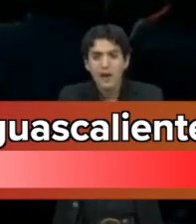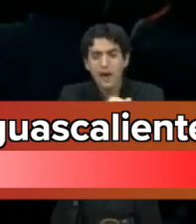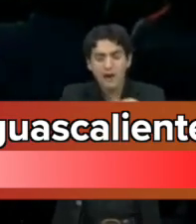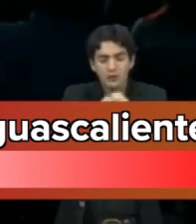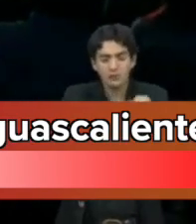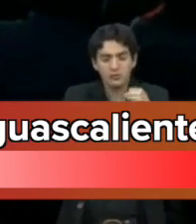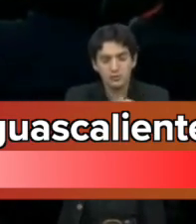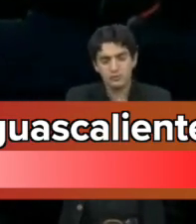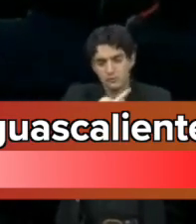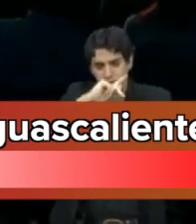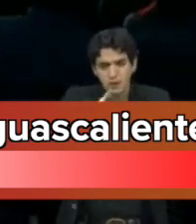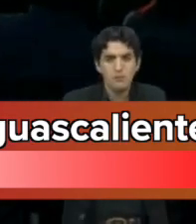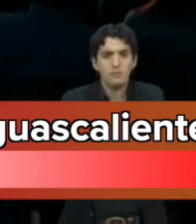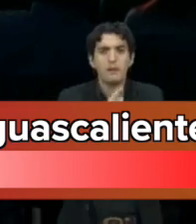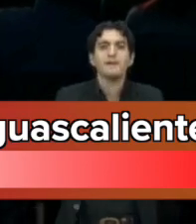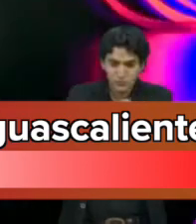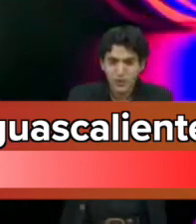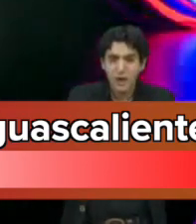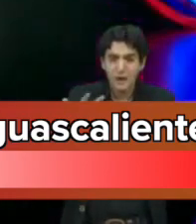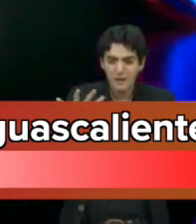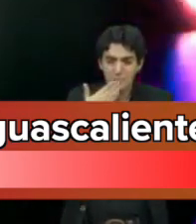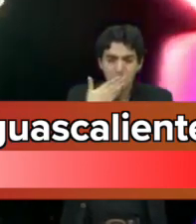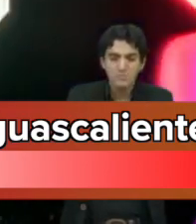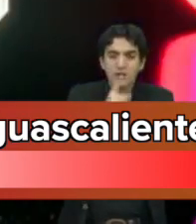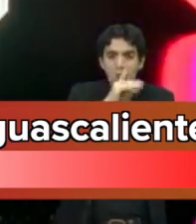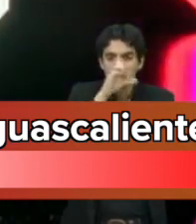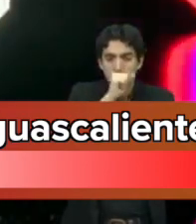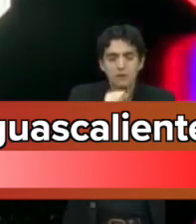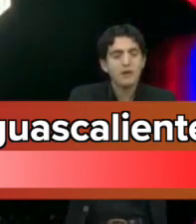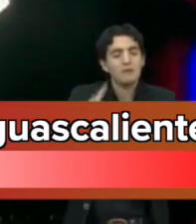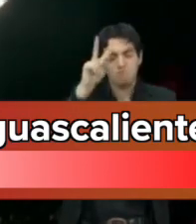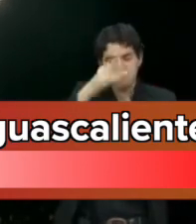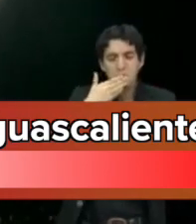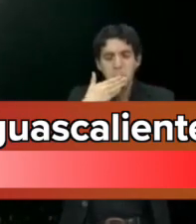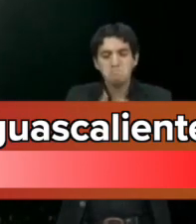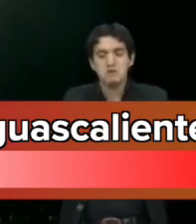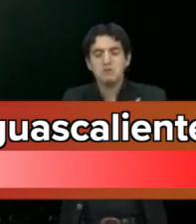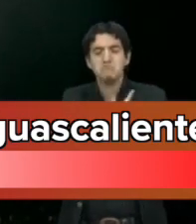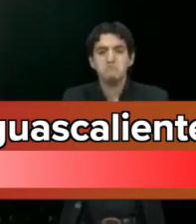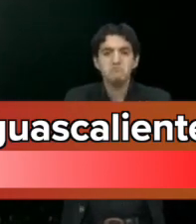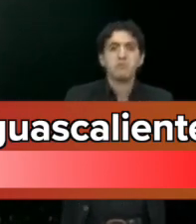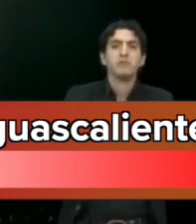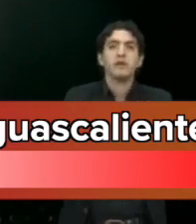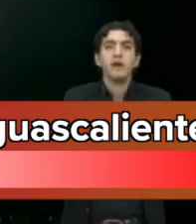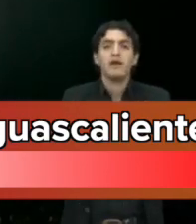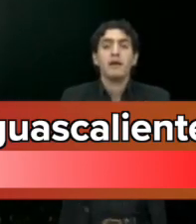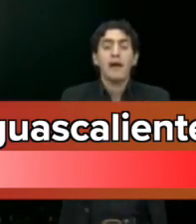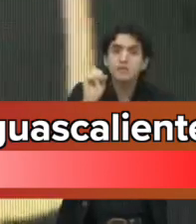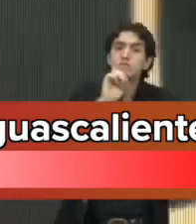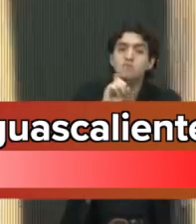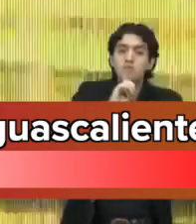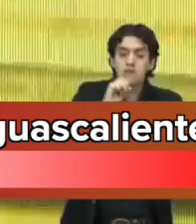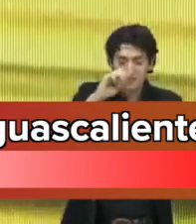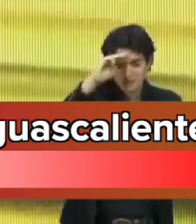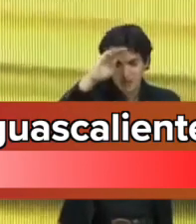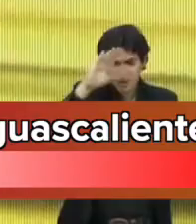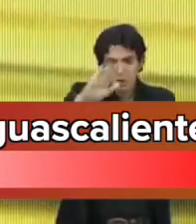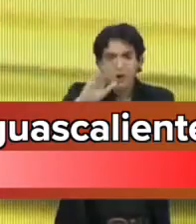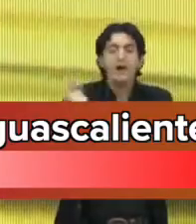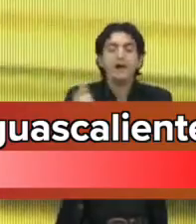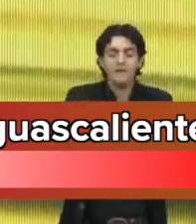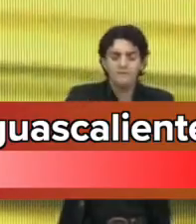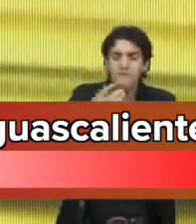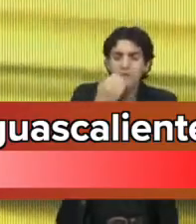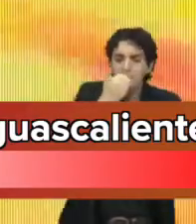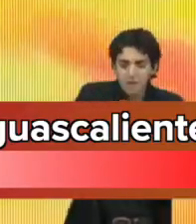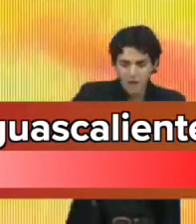Esta misma semana hará lo propio en Pabellón de Arteaga y en Jesús María, en un ejercicio sin duda innovador, pues